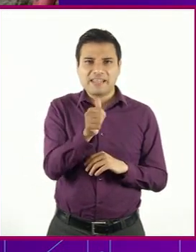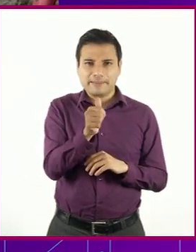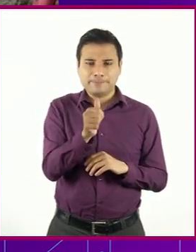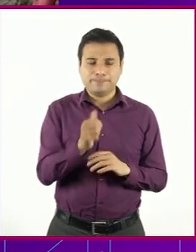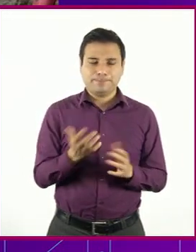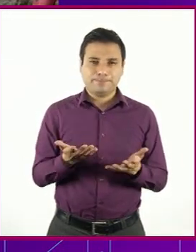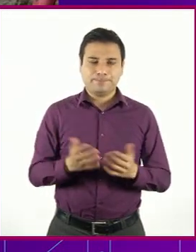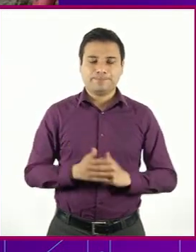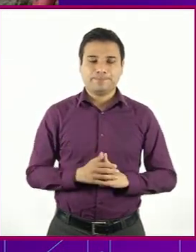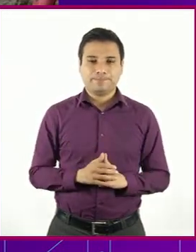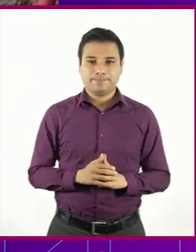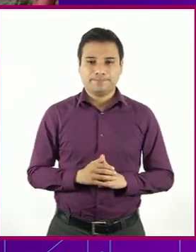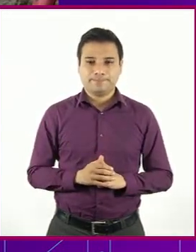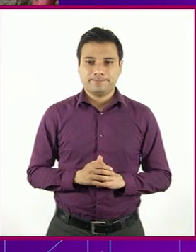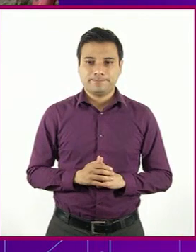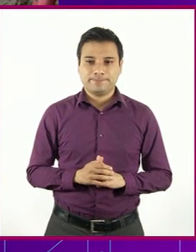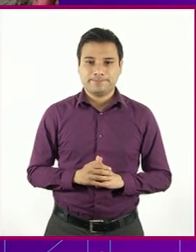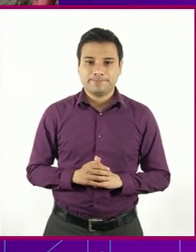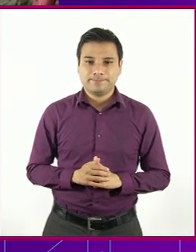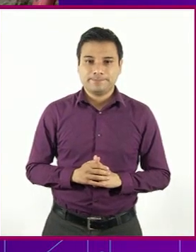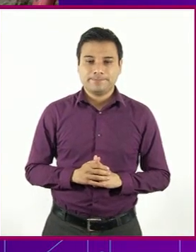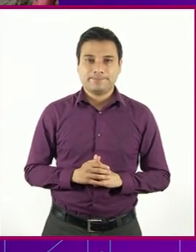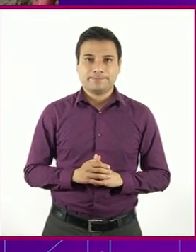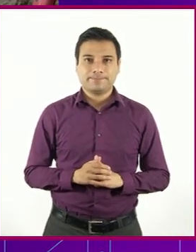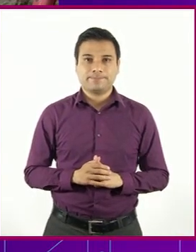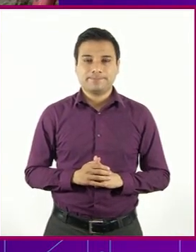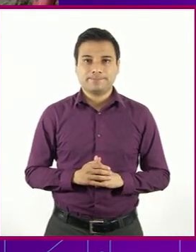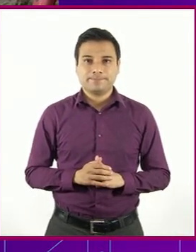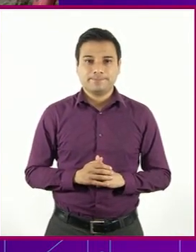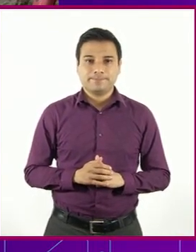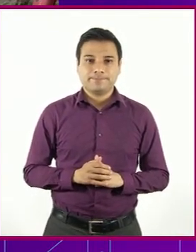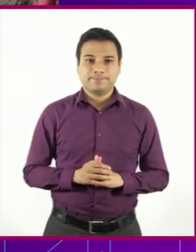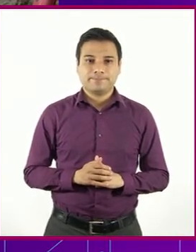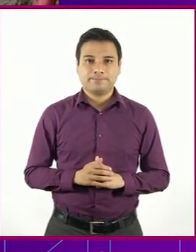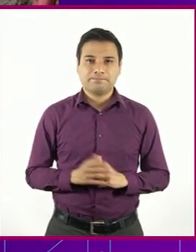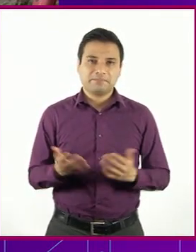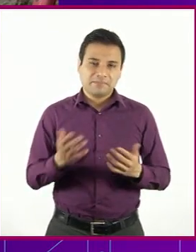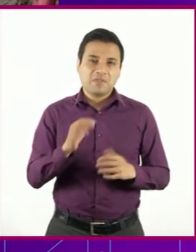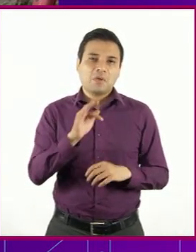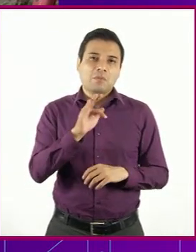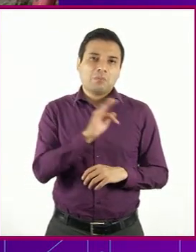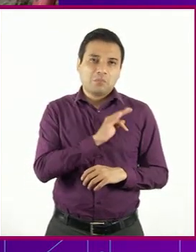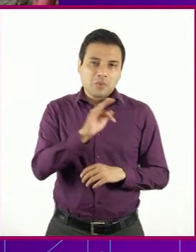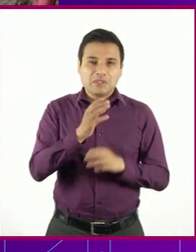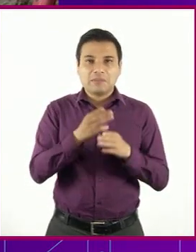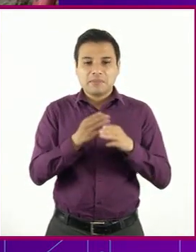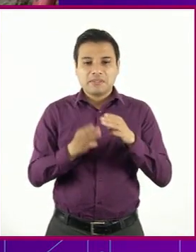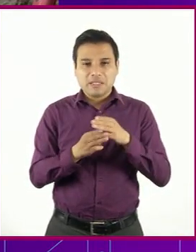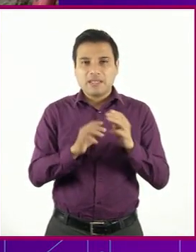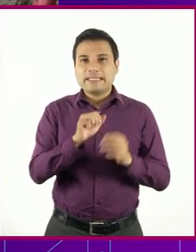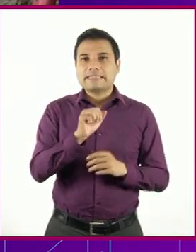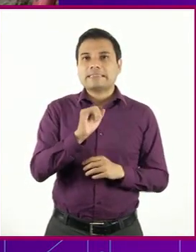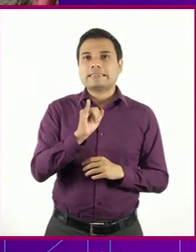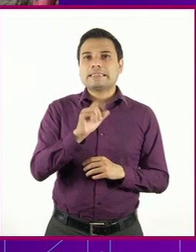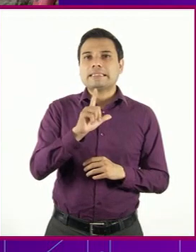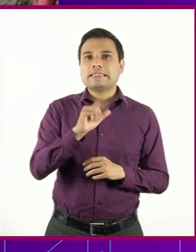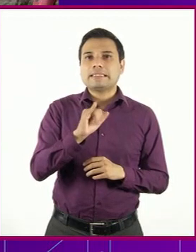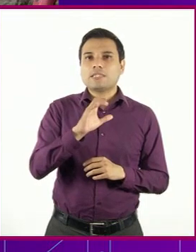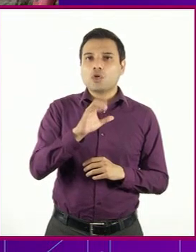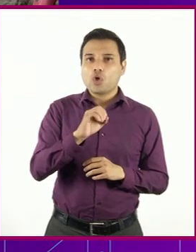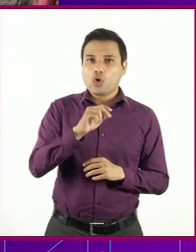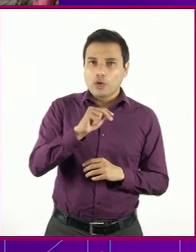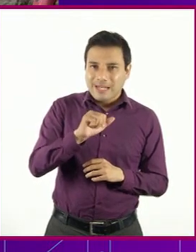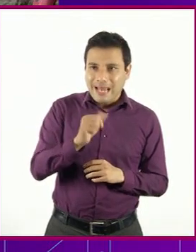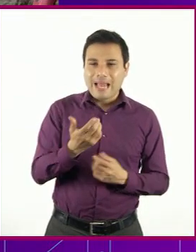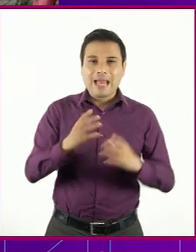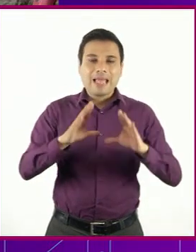eficiente. En este caso podemos hacerlo de silicona o podemos hacerlo de alguna fibra más flexible como